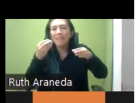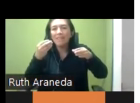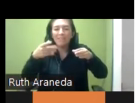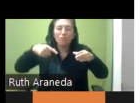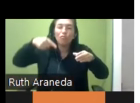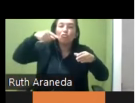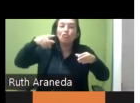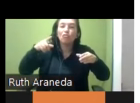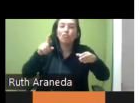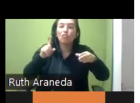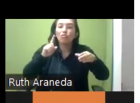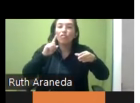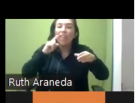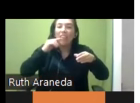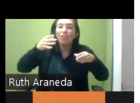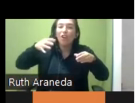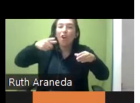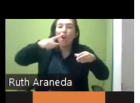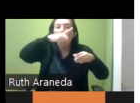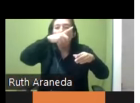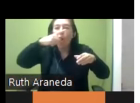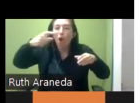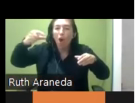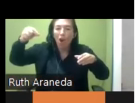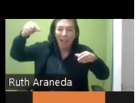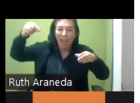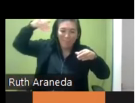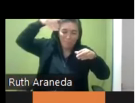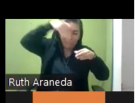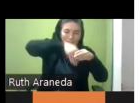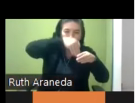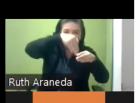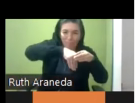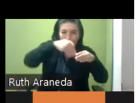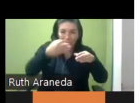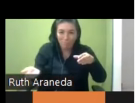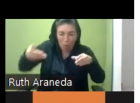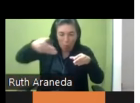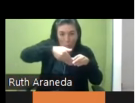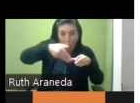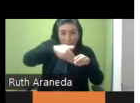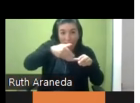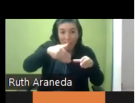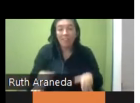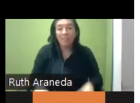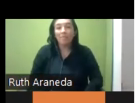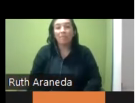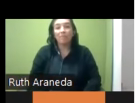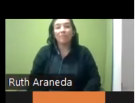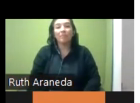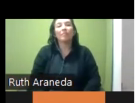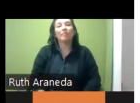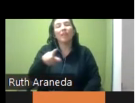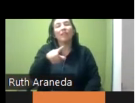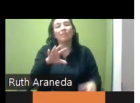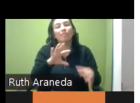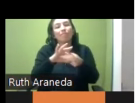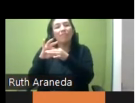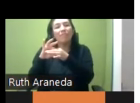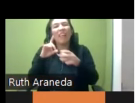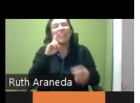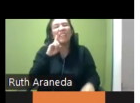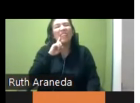incorporarle la hoja de coca. Y este tipo de bolsa aparece vinculado a personajes de